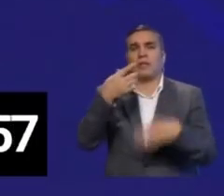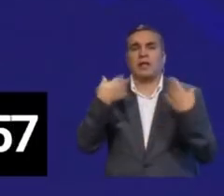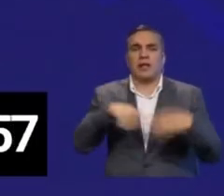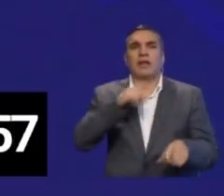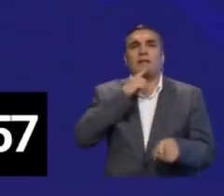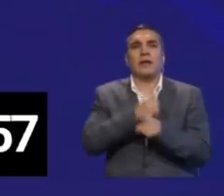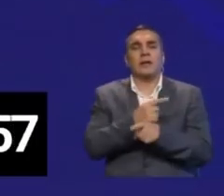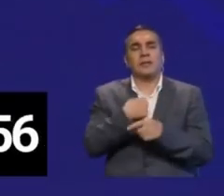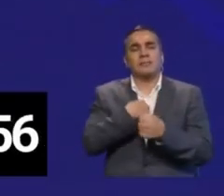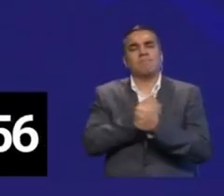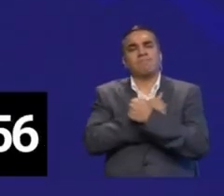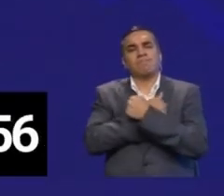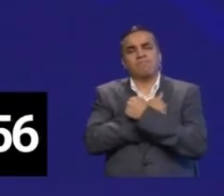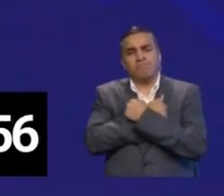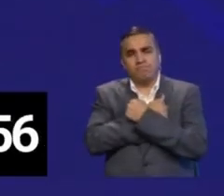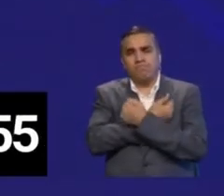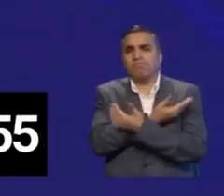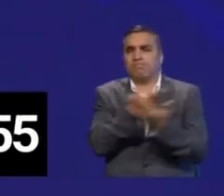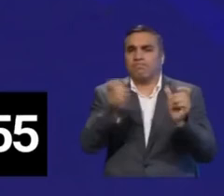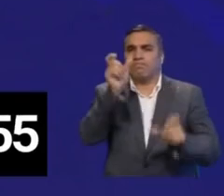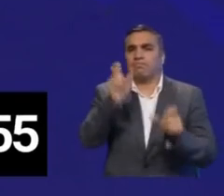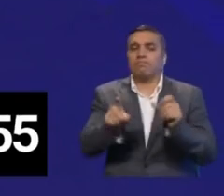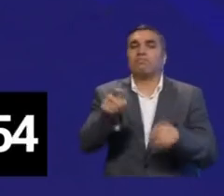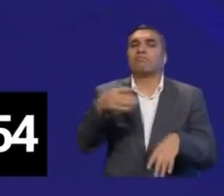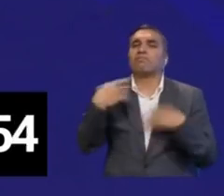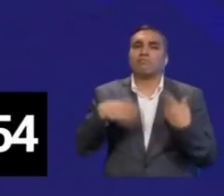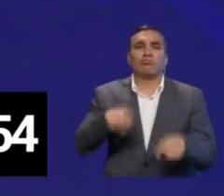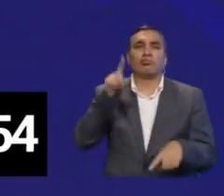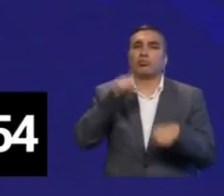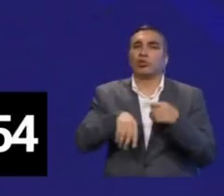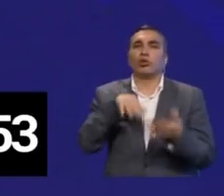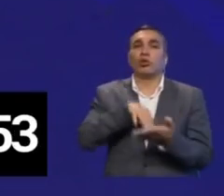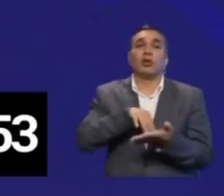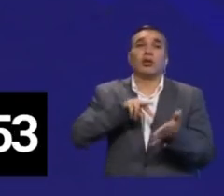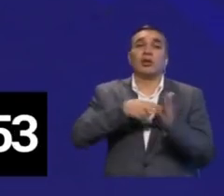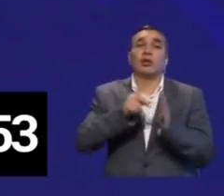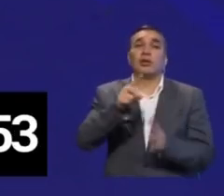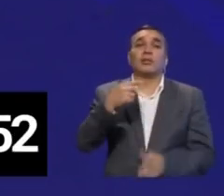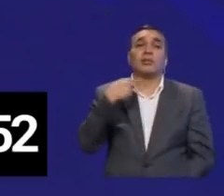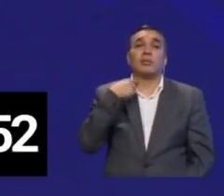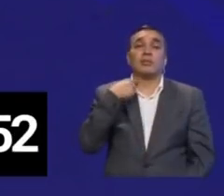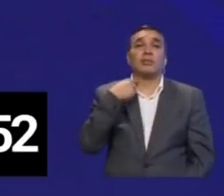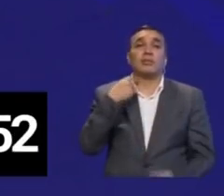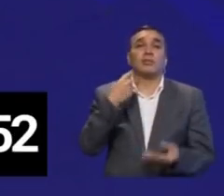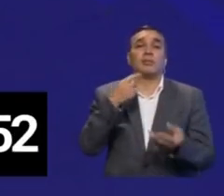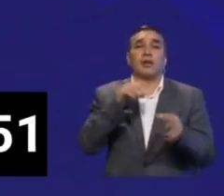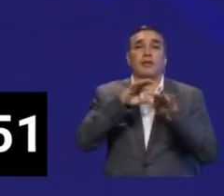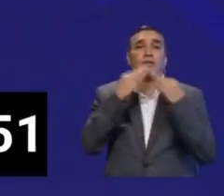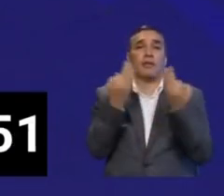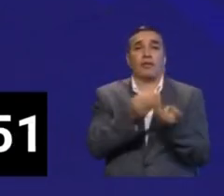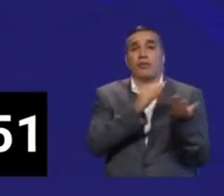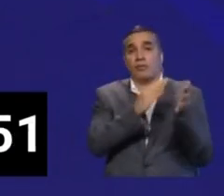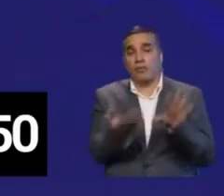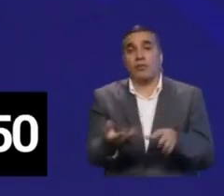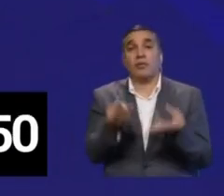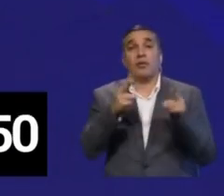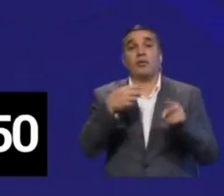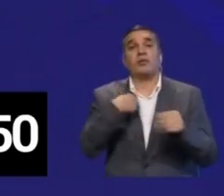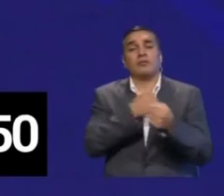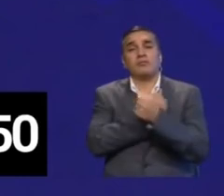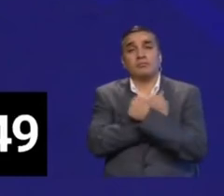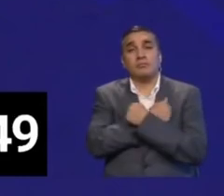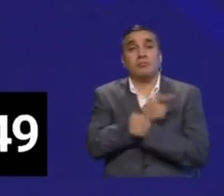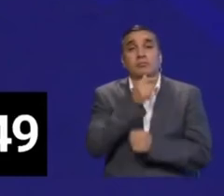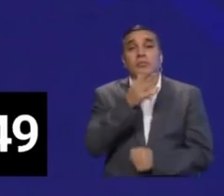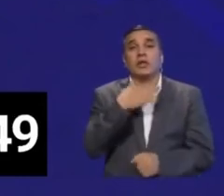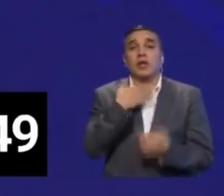profunda solidaridad con aquellas personas que perdieron sus familiares allegados, igual mi solidaridad con quienes